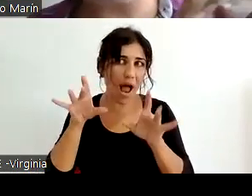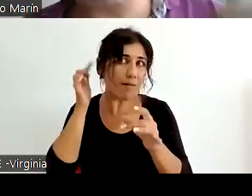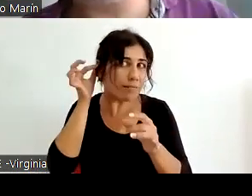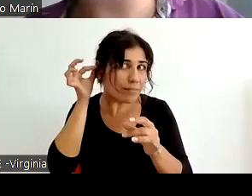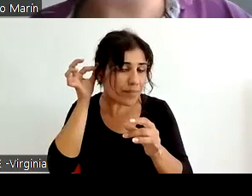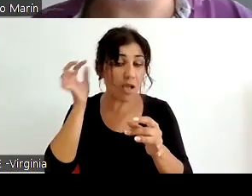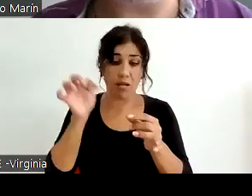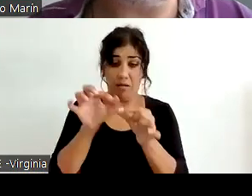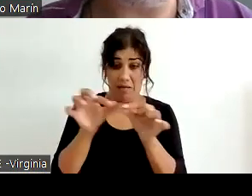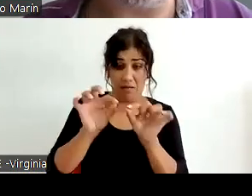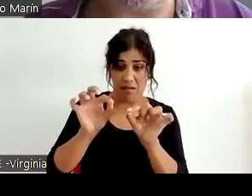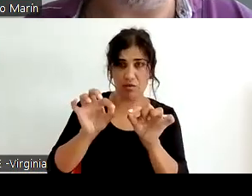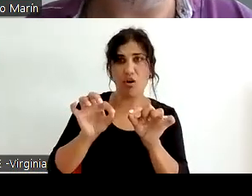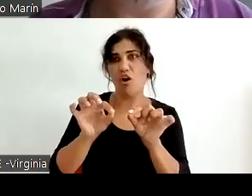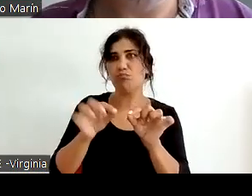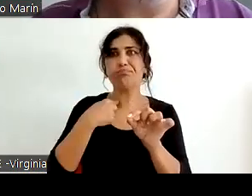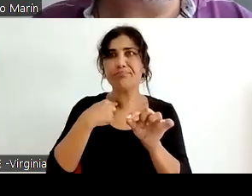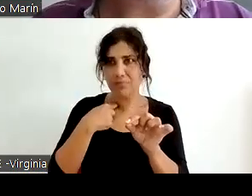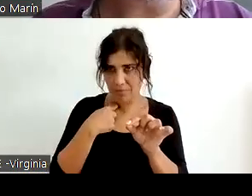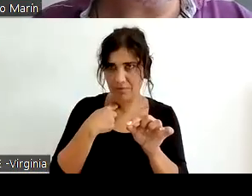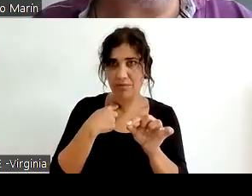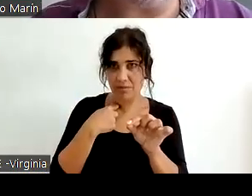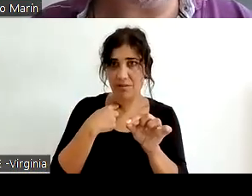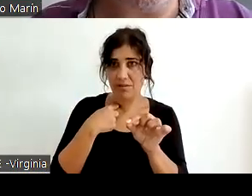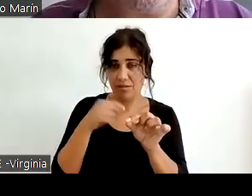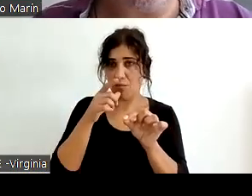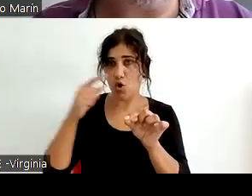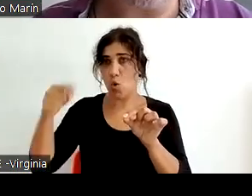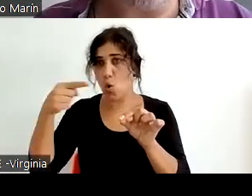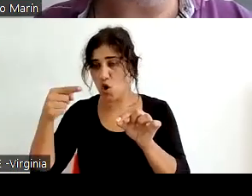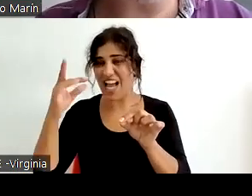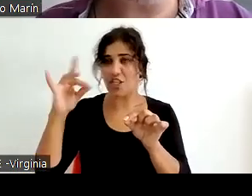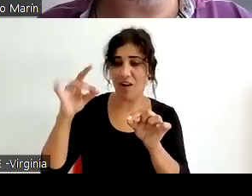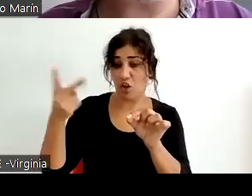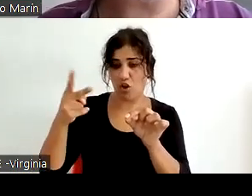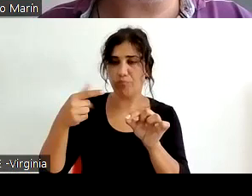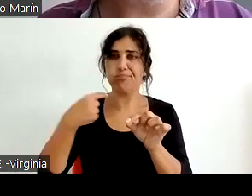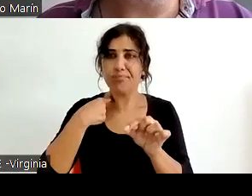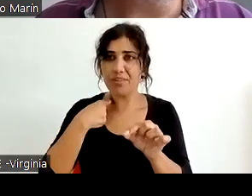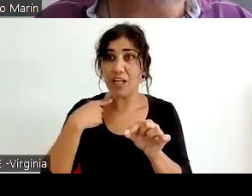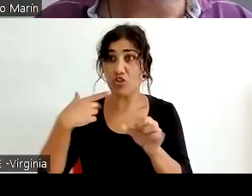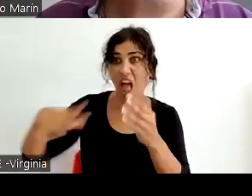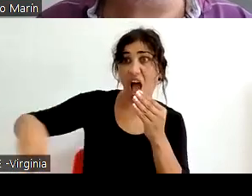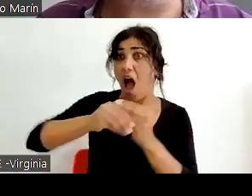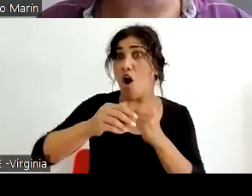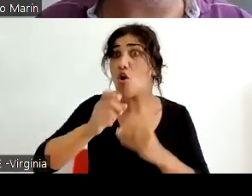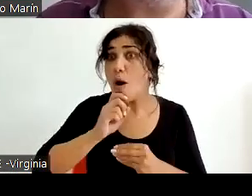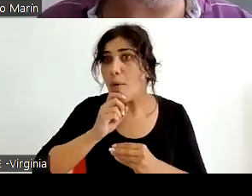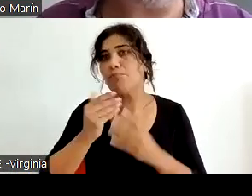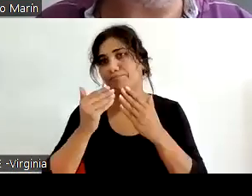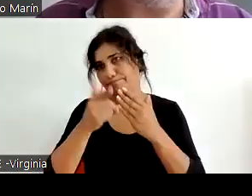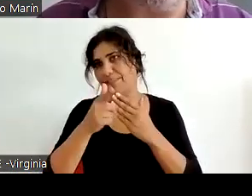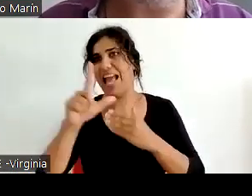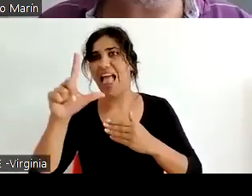sulfato de condroitina y sulfato de glucosamina. Por lo tanto, un aporte de estos elementos puede hacer que regenere